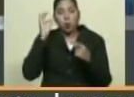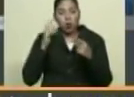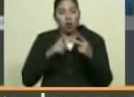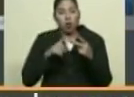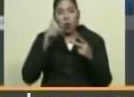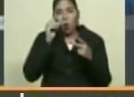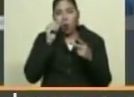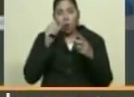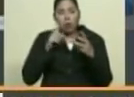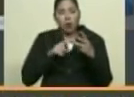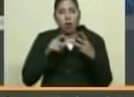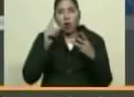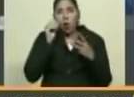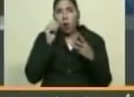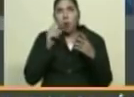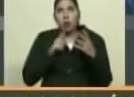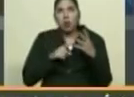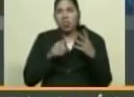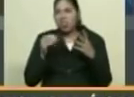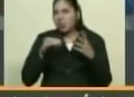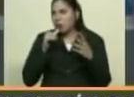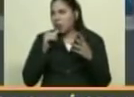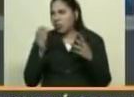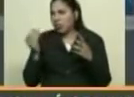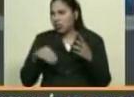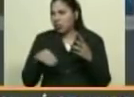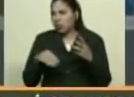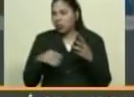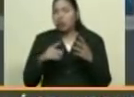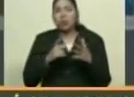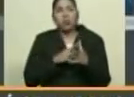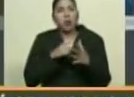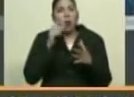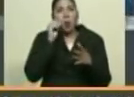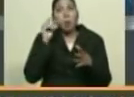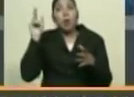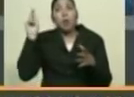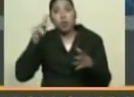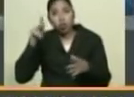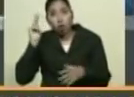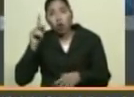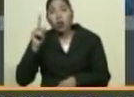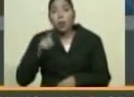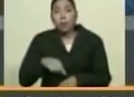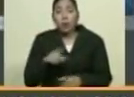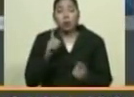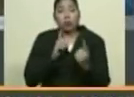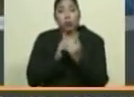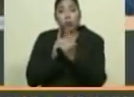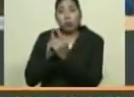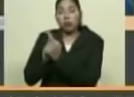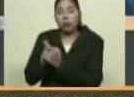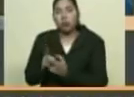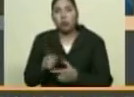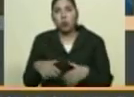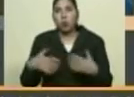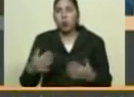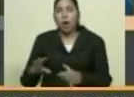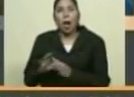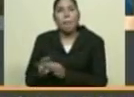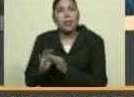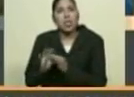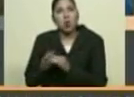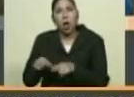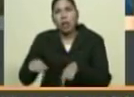minutos, se vendría para el Orza. Para acá vino por culpa o gracias a este caballero que está